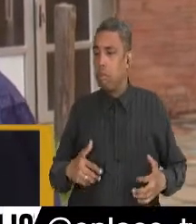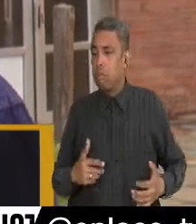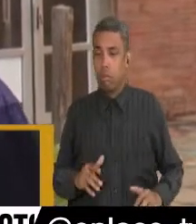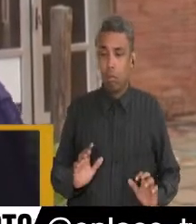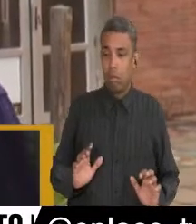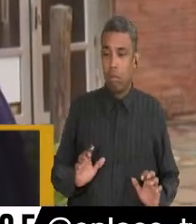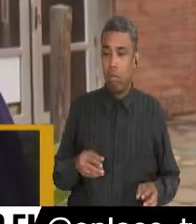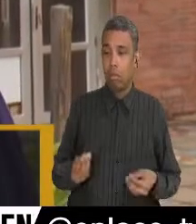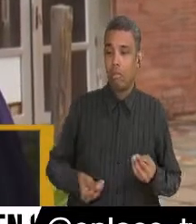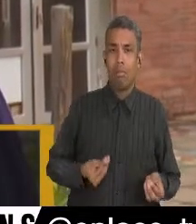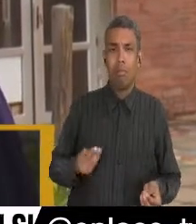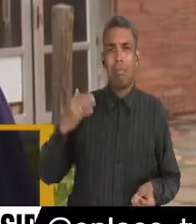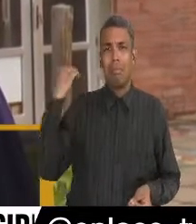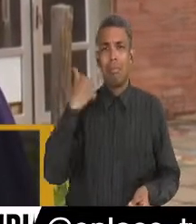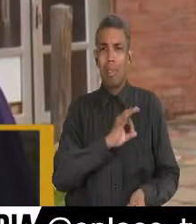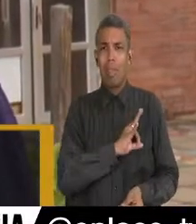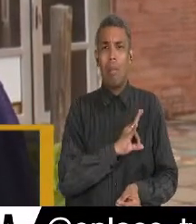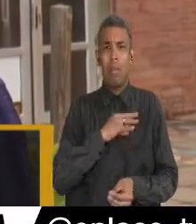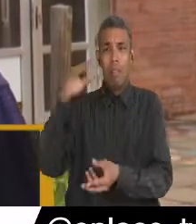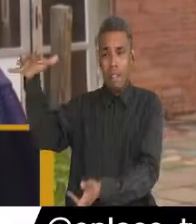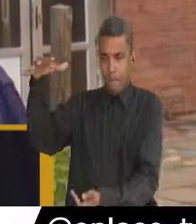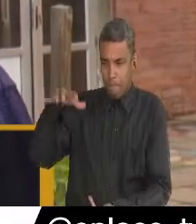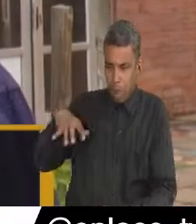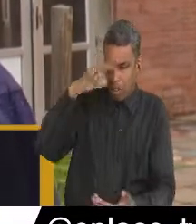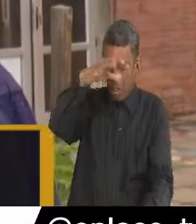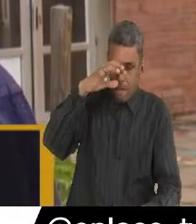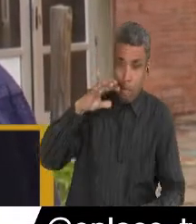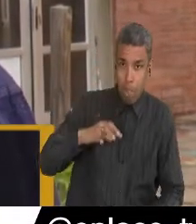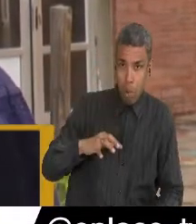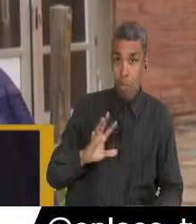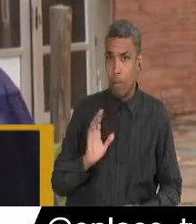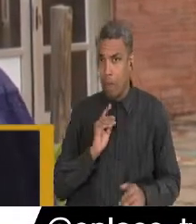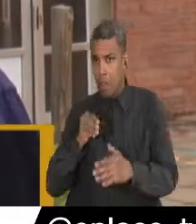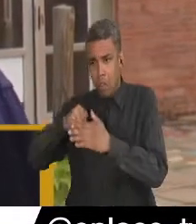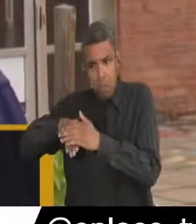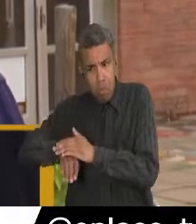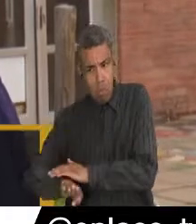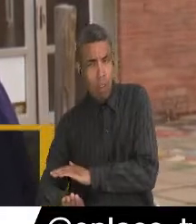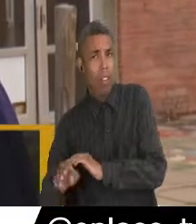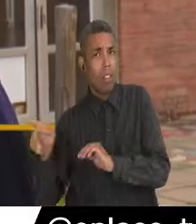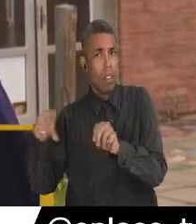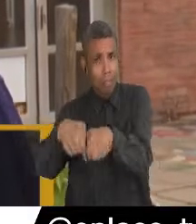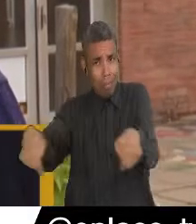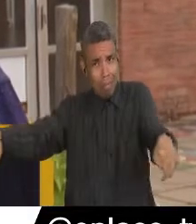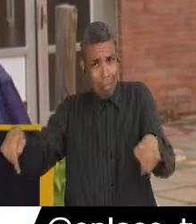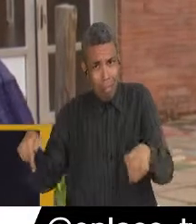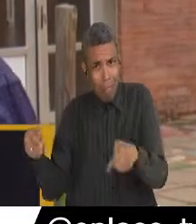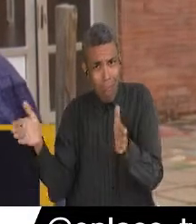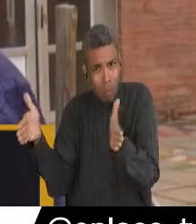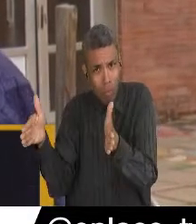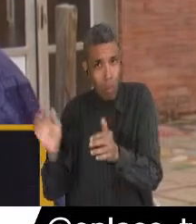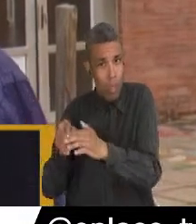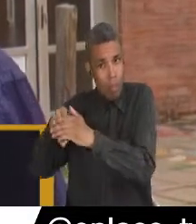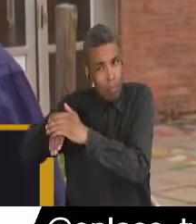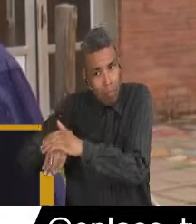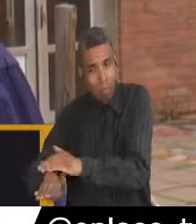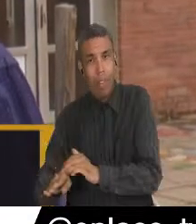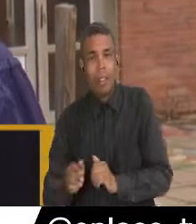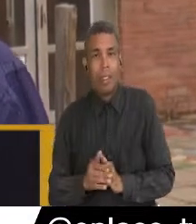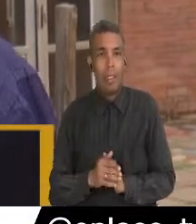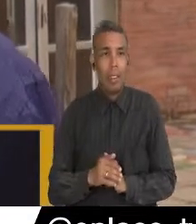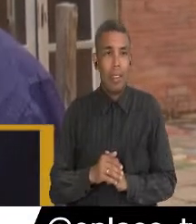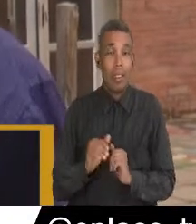paquete llegó el día sábado, en esos momentos no hay administrativas, se almacenó en una bodega pequeña que se tiene, pero no se tuvo, o